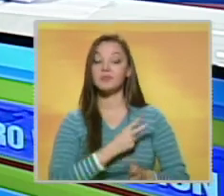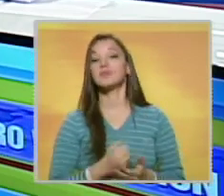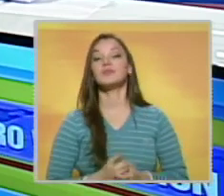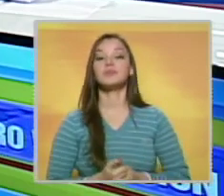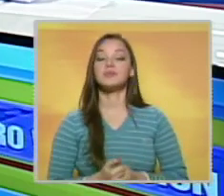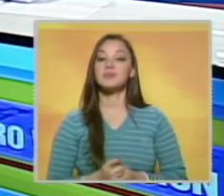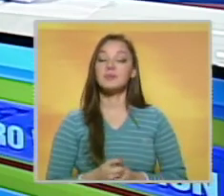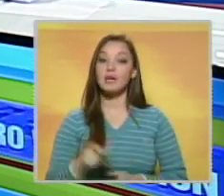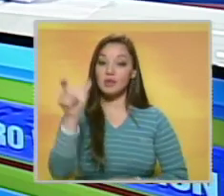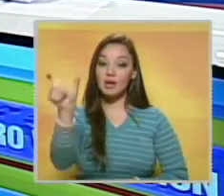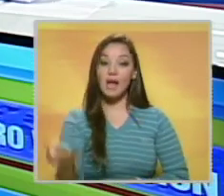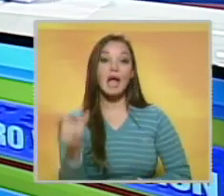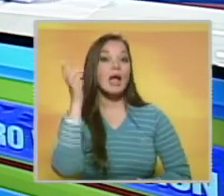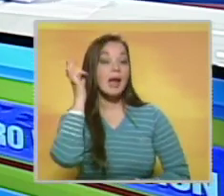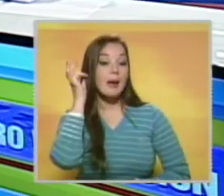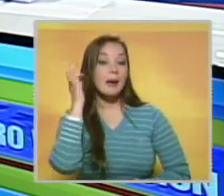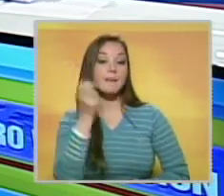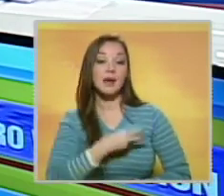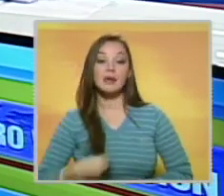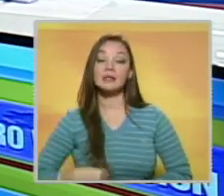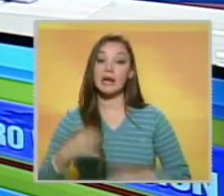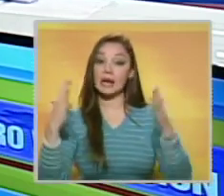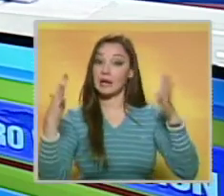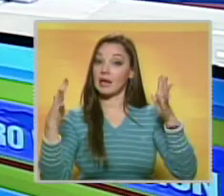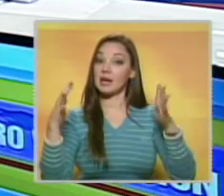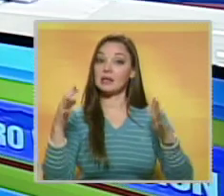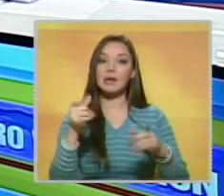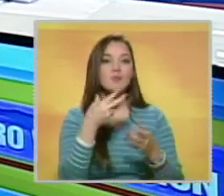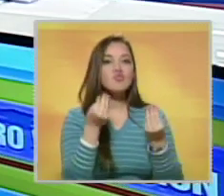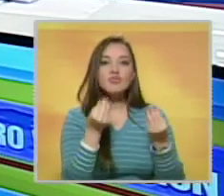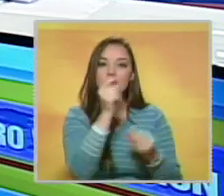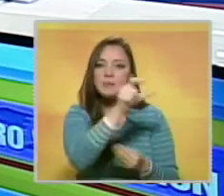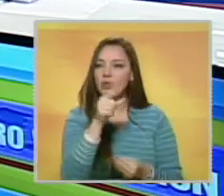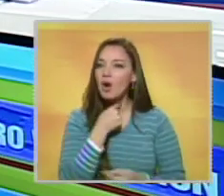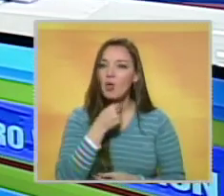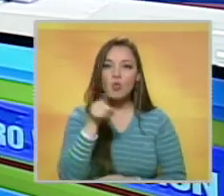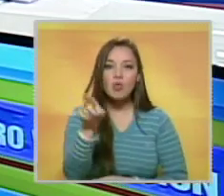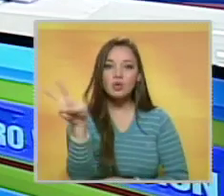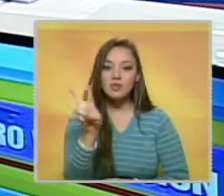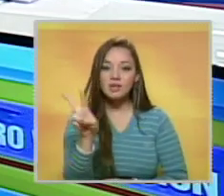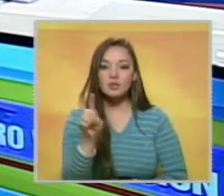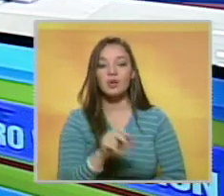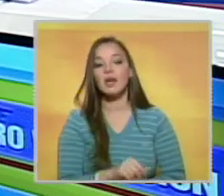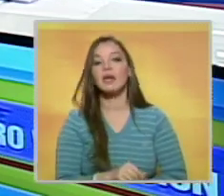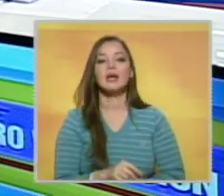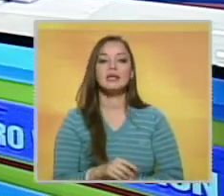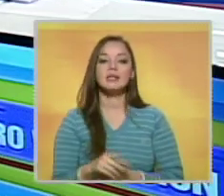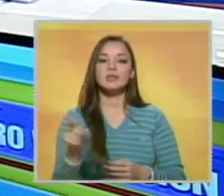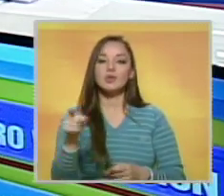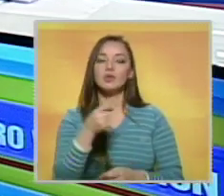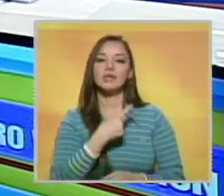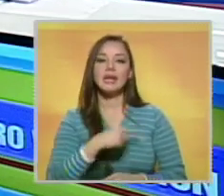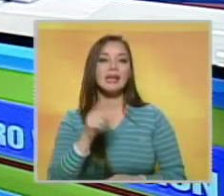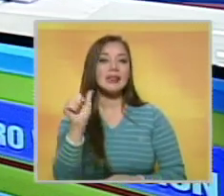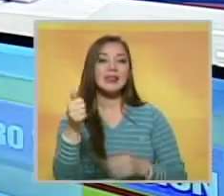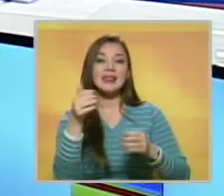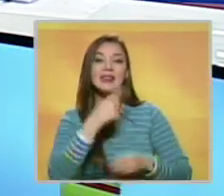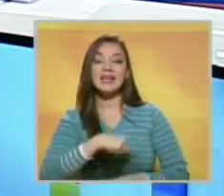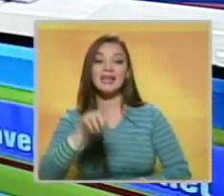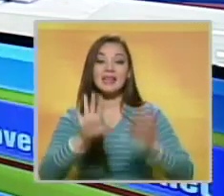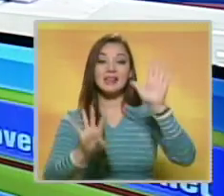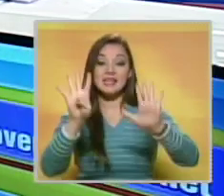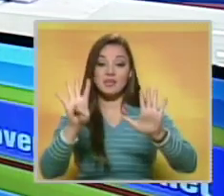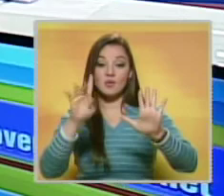considera favorita desde ya, ¿verdad? Sí, ya es una de las grandes favoritas. Dice que tiene una gran presión, son 19 años, tiene mucho carisma, una gran fuerza